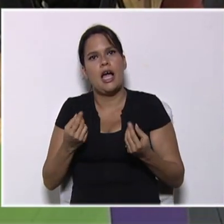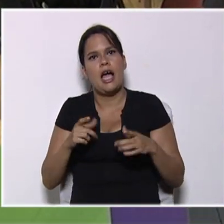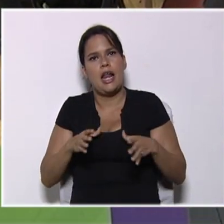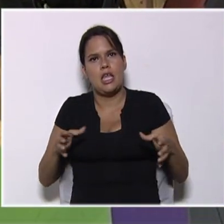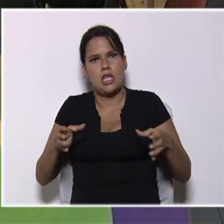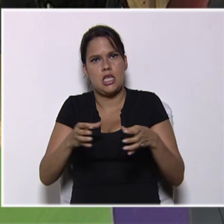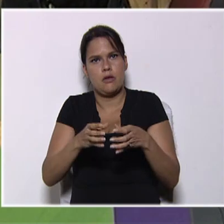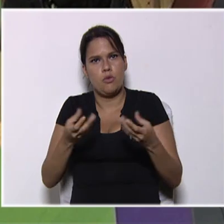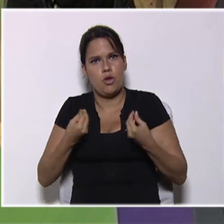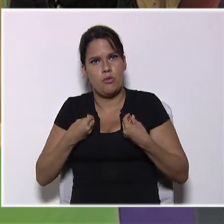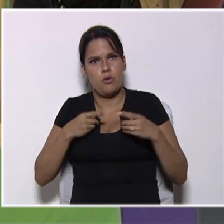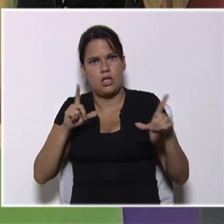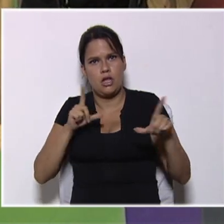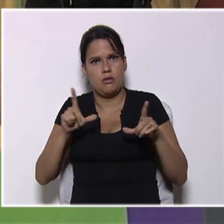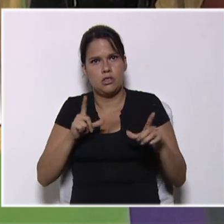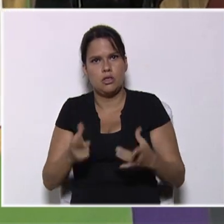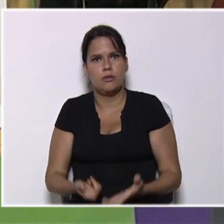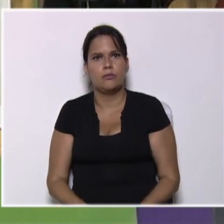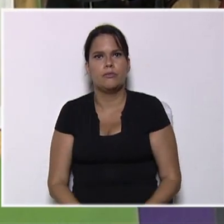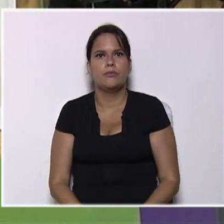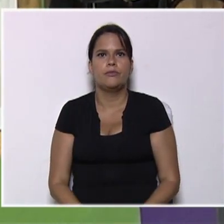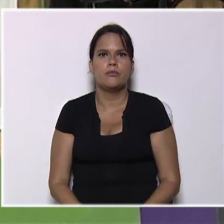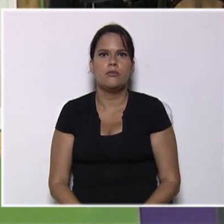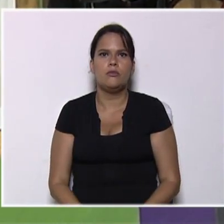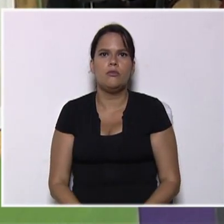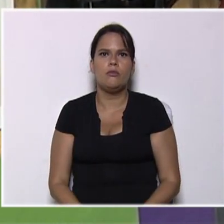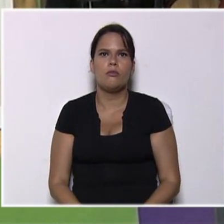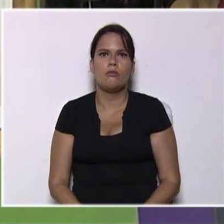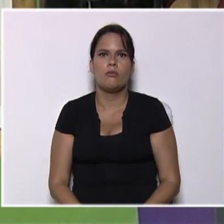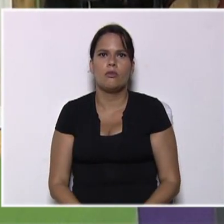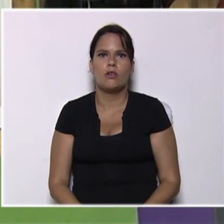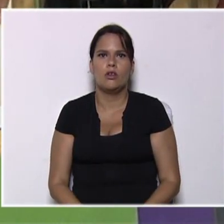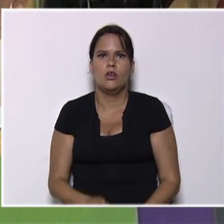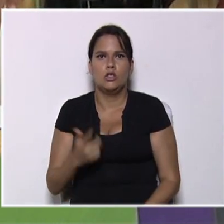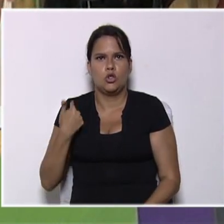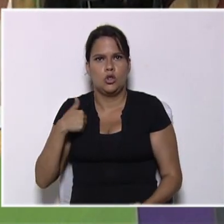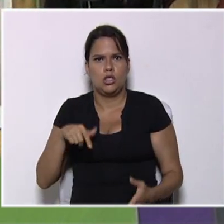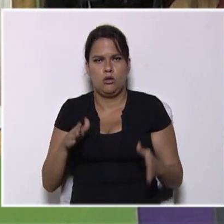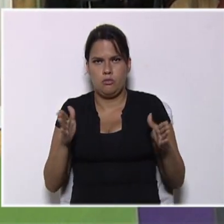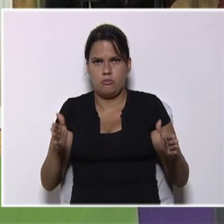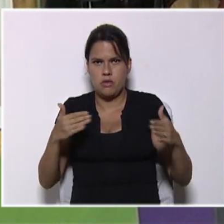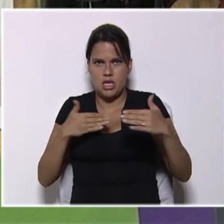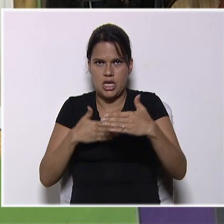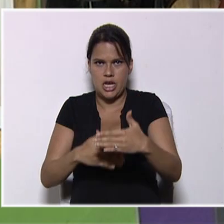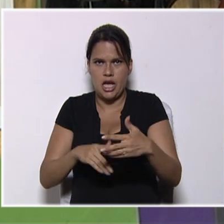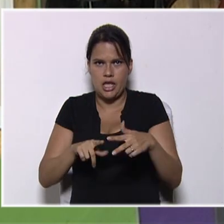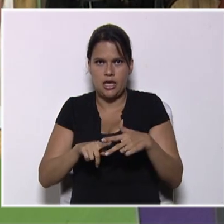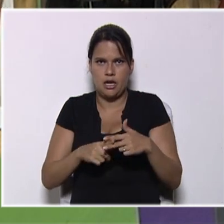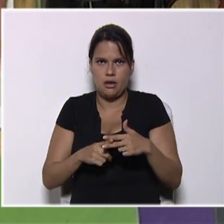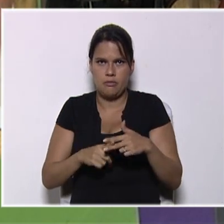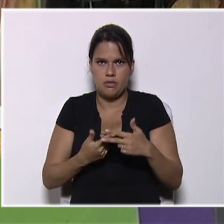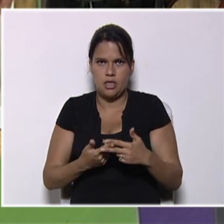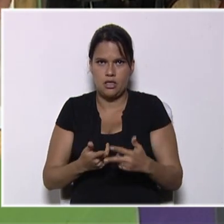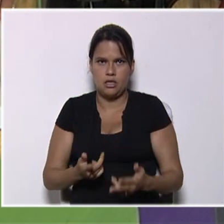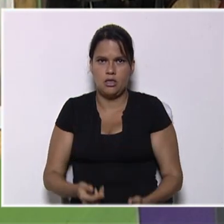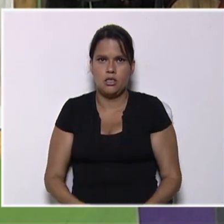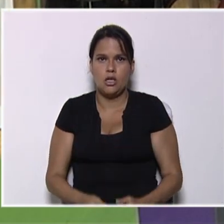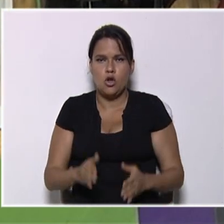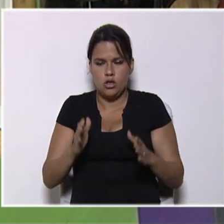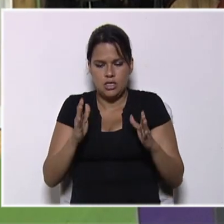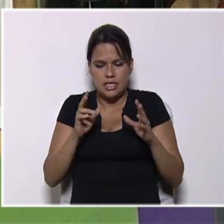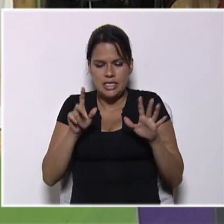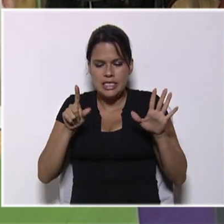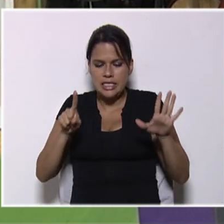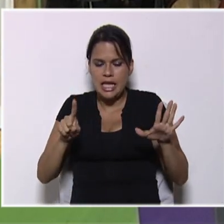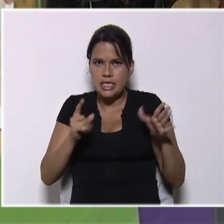hacerla, que tiene el material, ¿verdad? Pero fíjense, yo en este caso tengo unos 6 paños o 6 tramos en donde yo voy